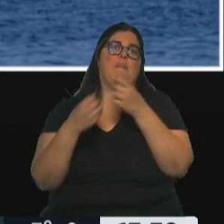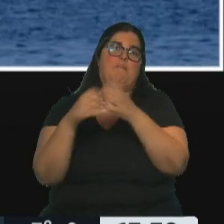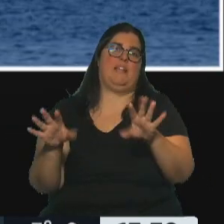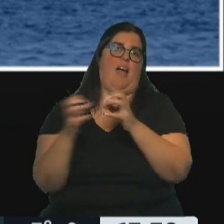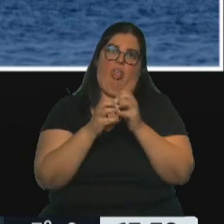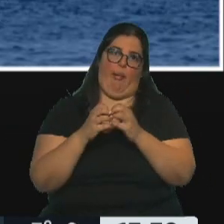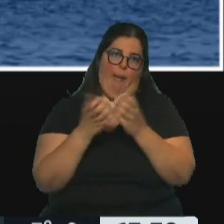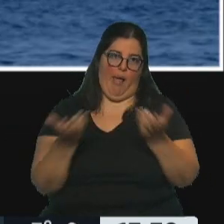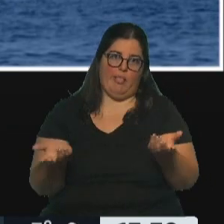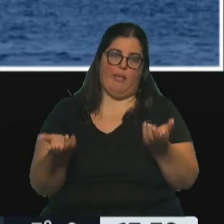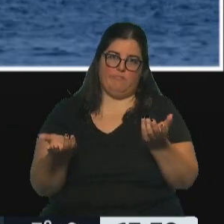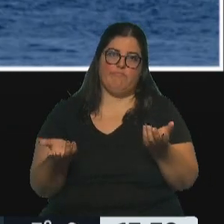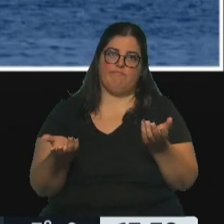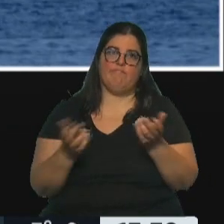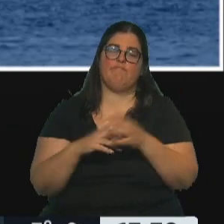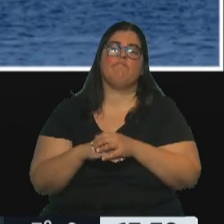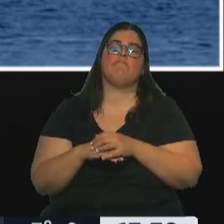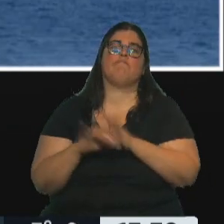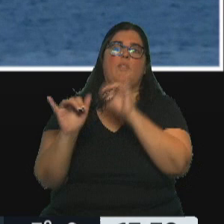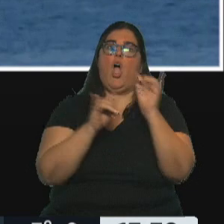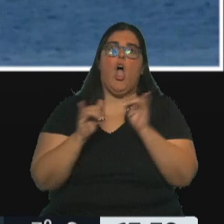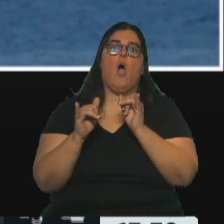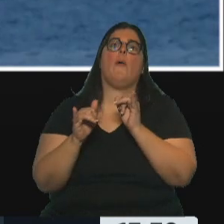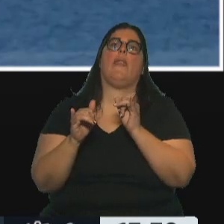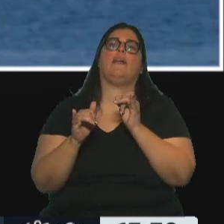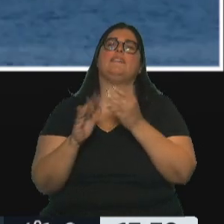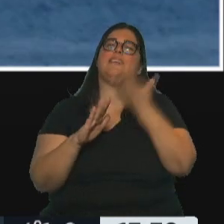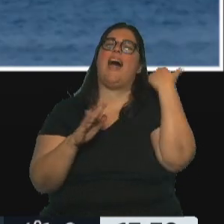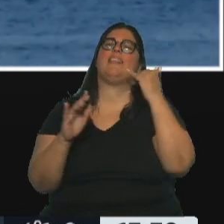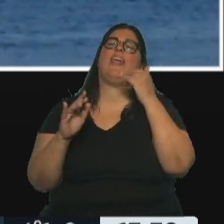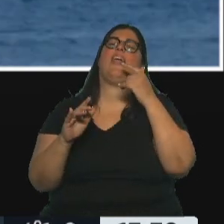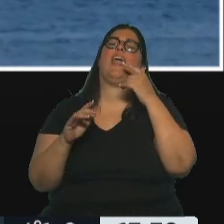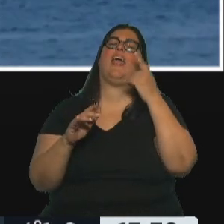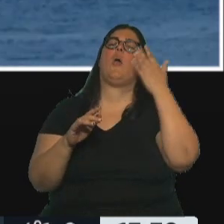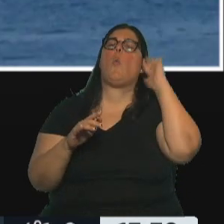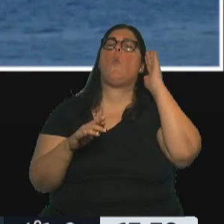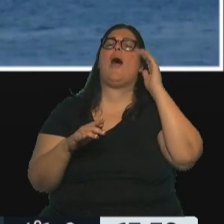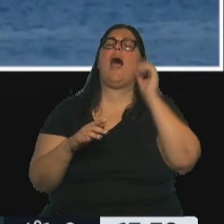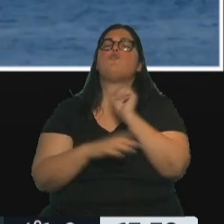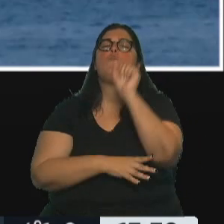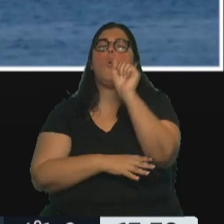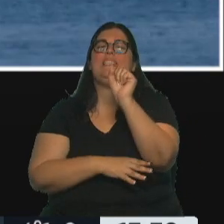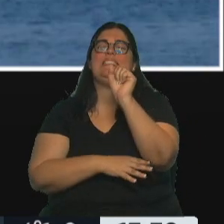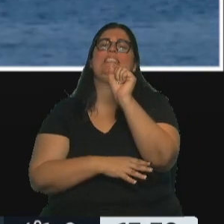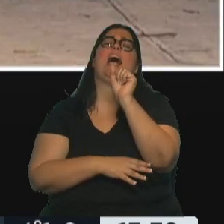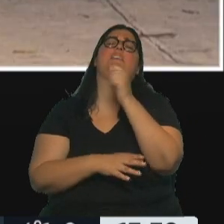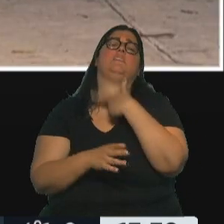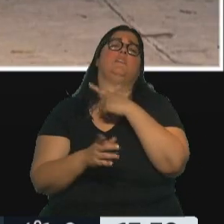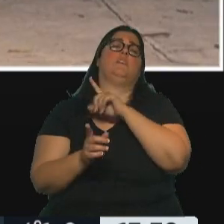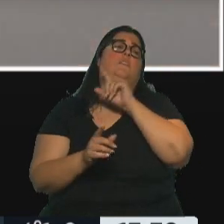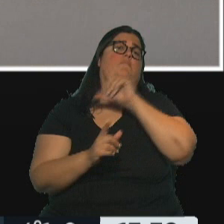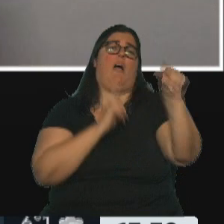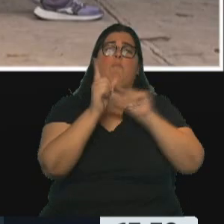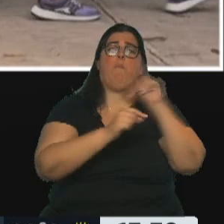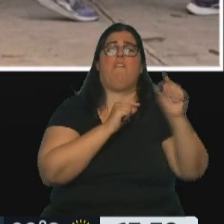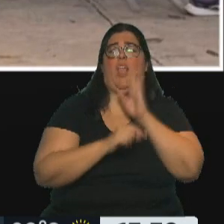van... los jóvenes de la Cuba comunista se van a vivir a Estados Unidos. Muchos jóvenes cubanos se van a vivir a Estados